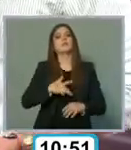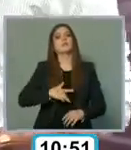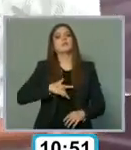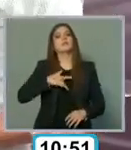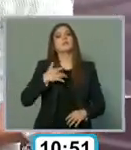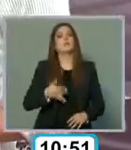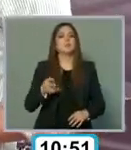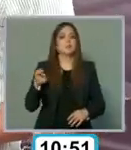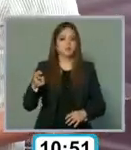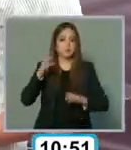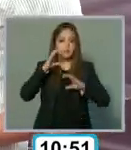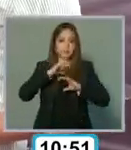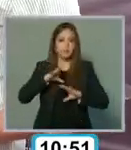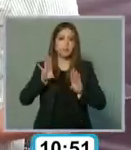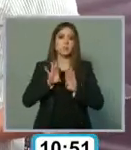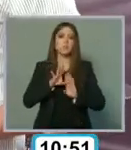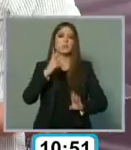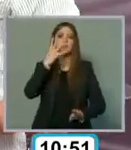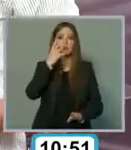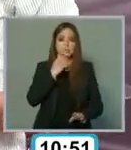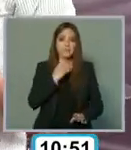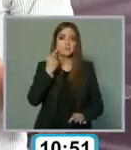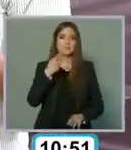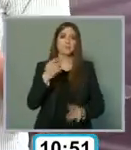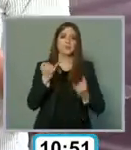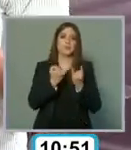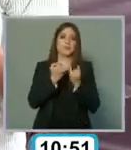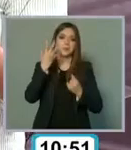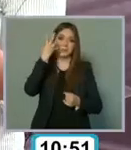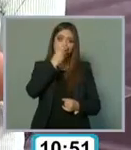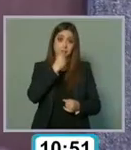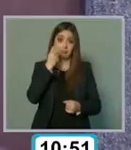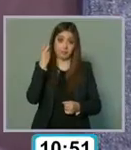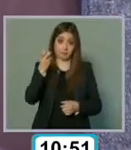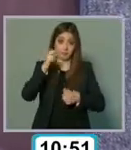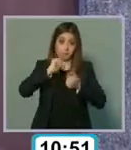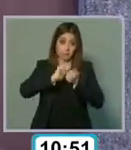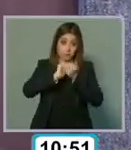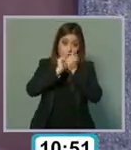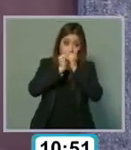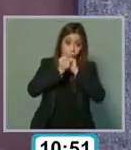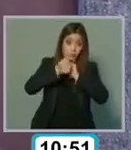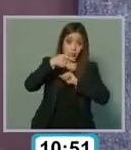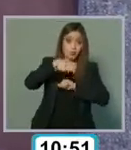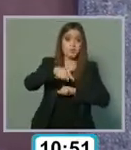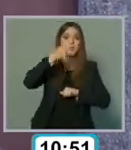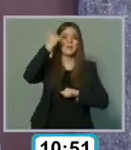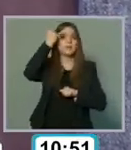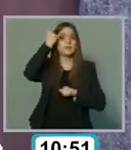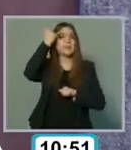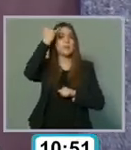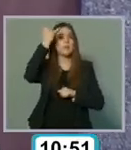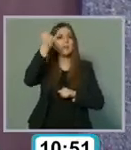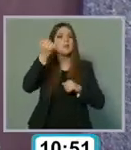está melancólica, está triste, Está ¿no? triste, ¿verdad? Está triste y bonita Pero a la bueno, vez. eso es lo que tienen ustedes, que manejan, pues ahora sí que